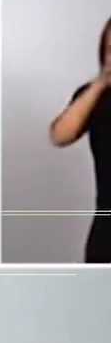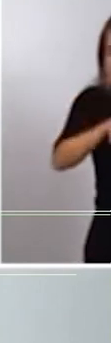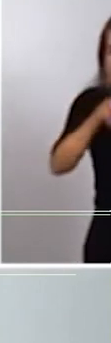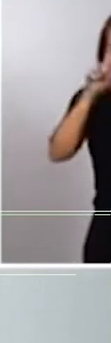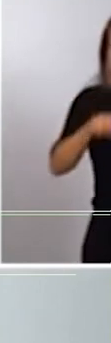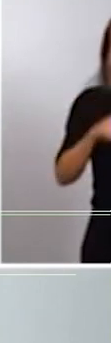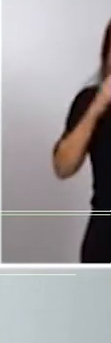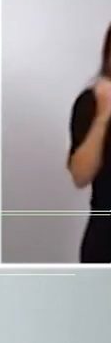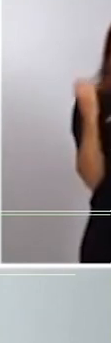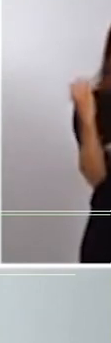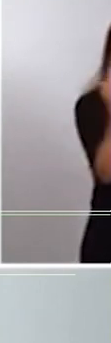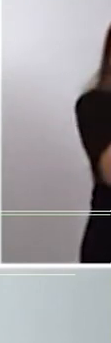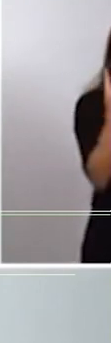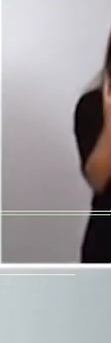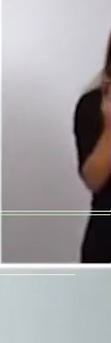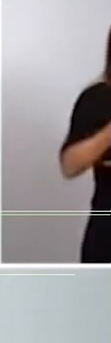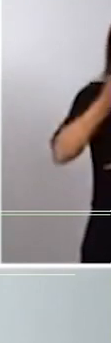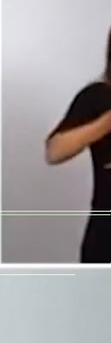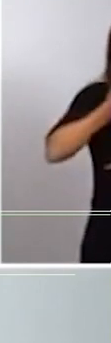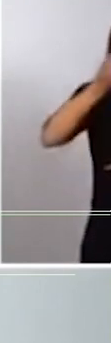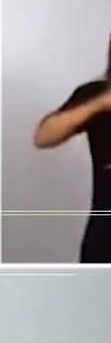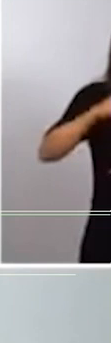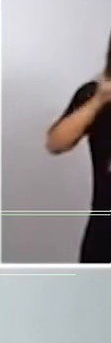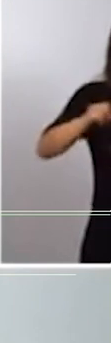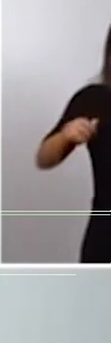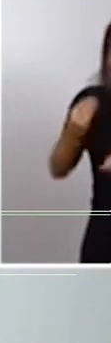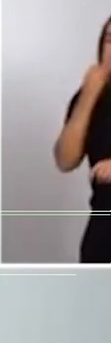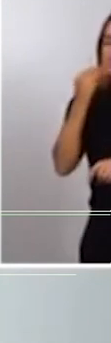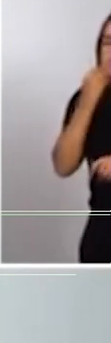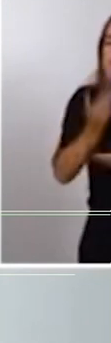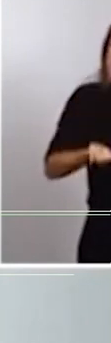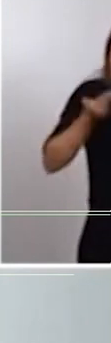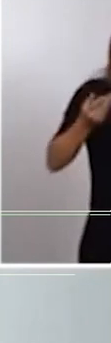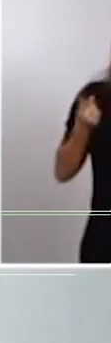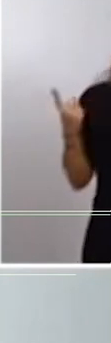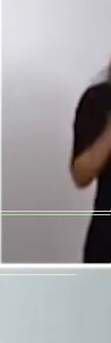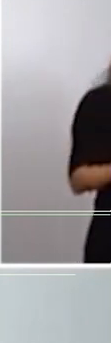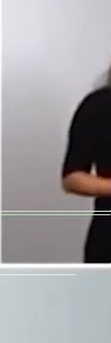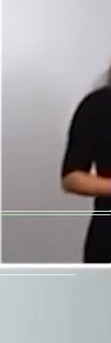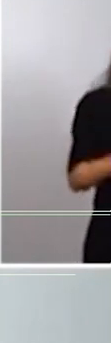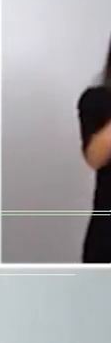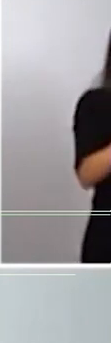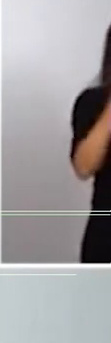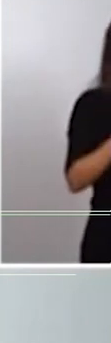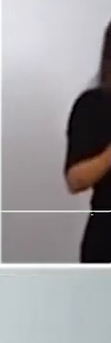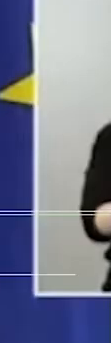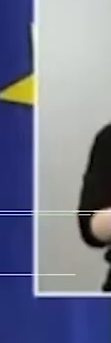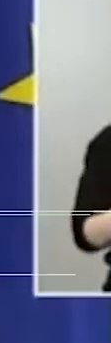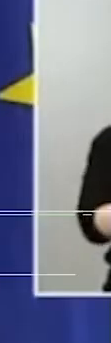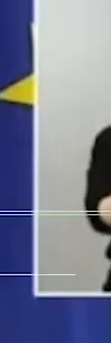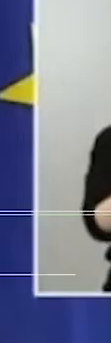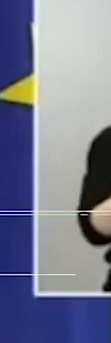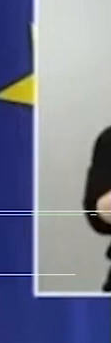medioambientales, la luz cuesta más hoy y mañana seguirá costando más y dentro de un año seguirá costando más y la luz se seguirá